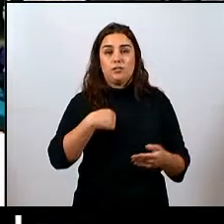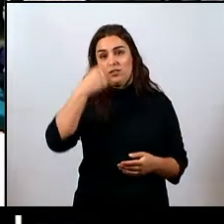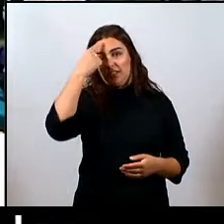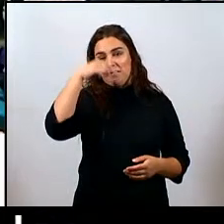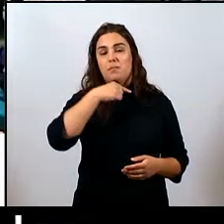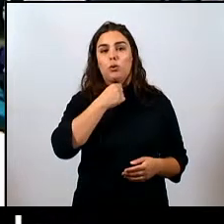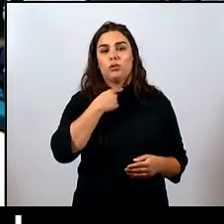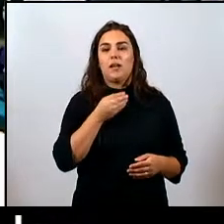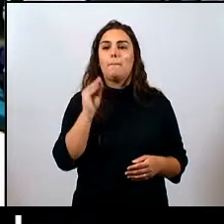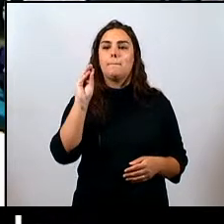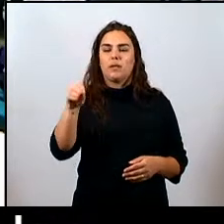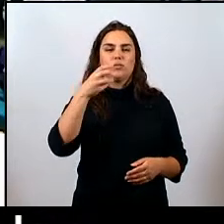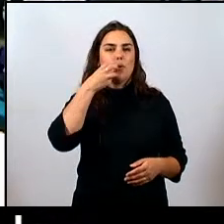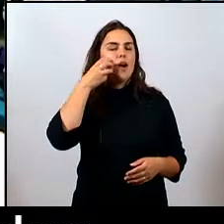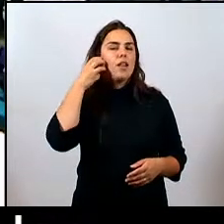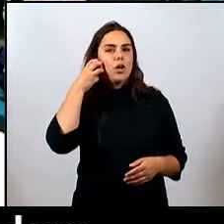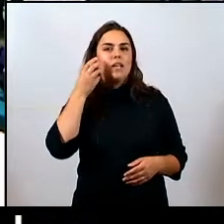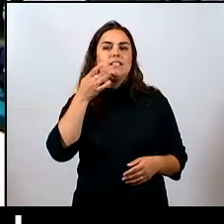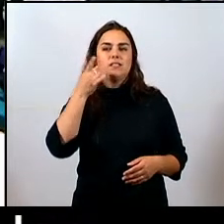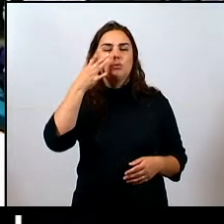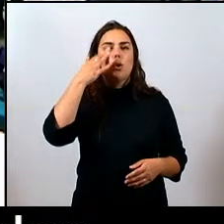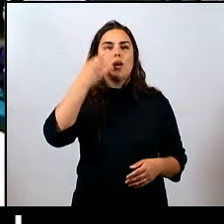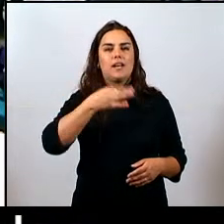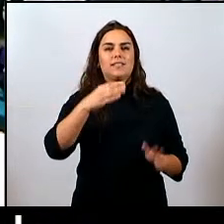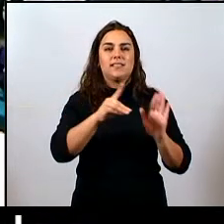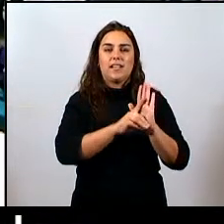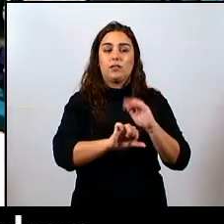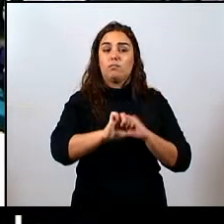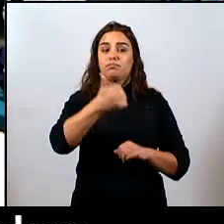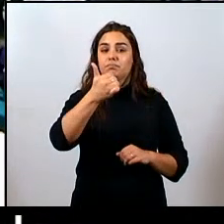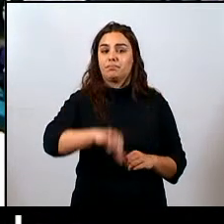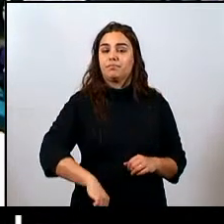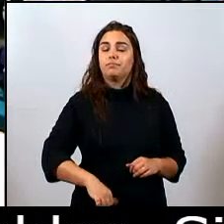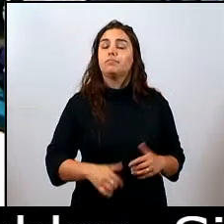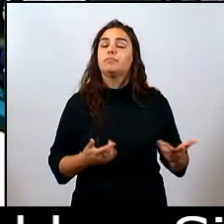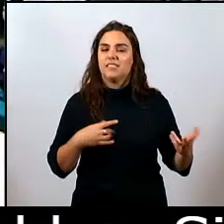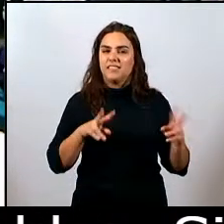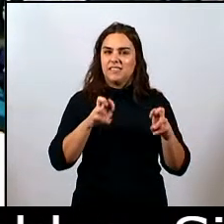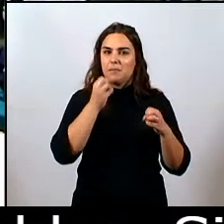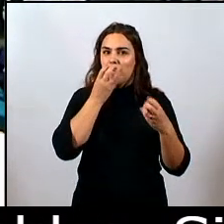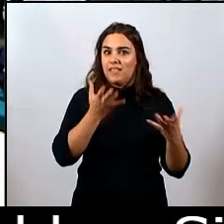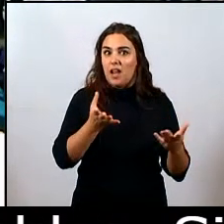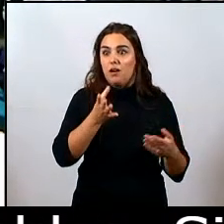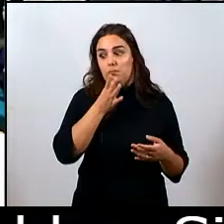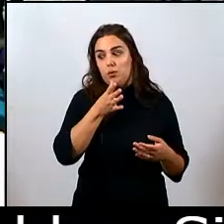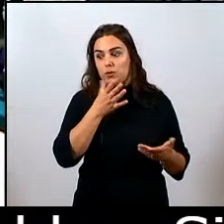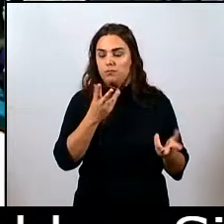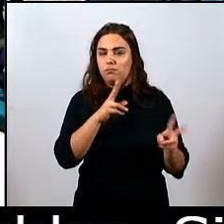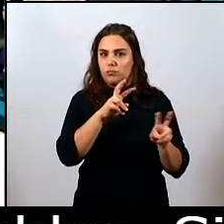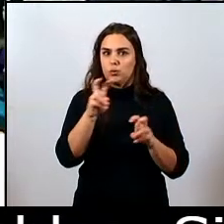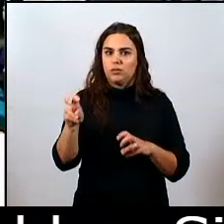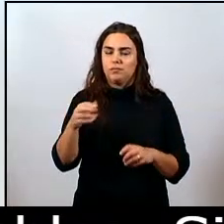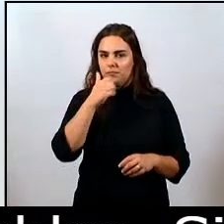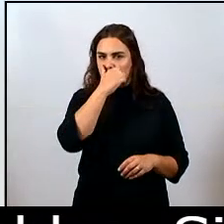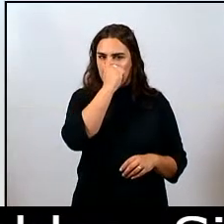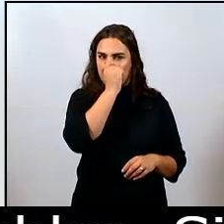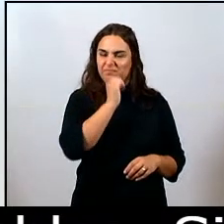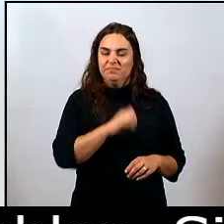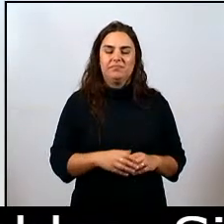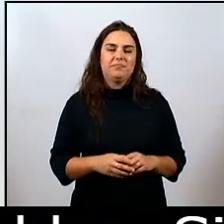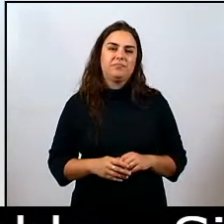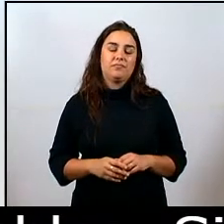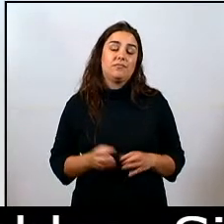la presidenta Guardiola si cree que ese decreto va a salir adelante o cómo va el tema, porque hay muchas cosas ahí. Bueno,